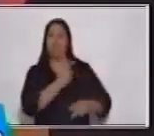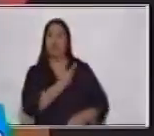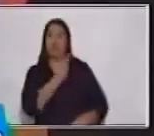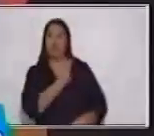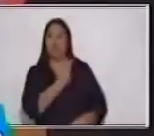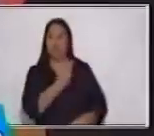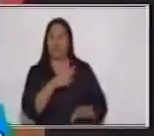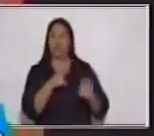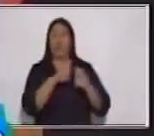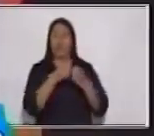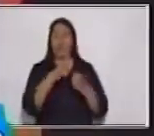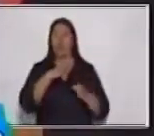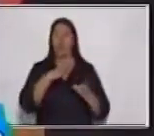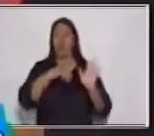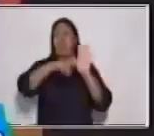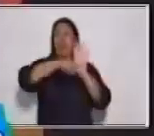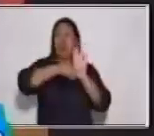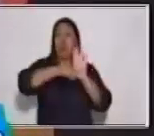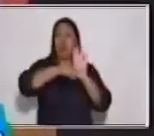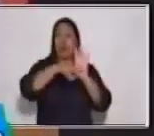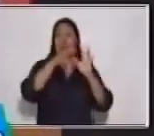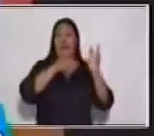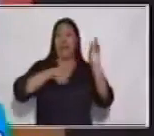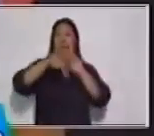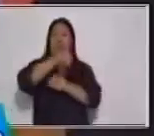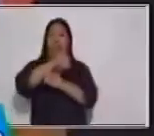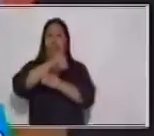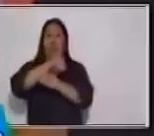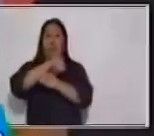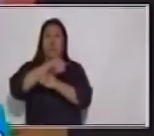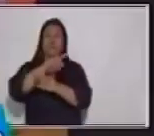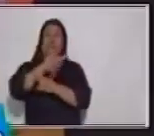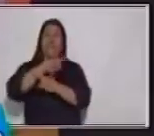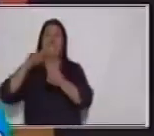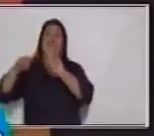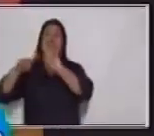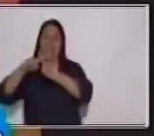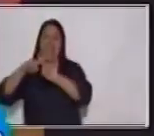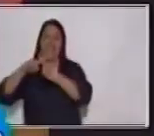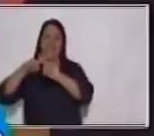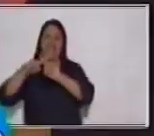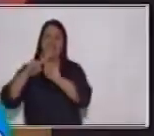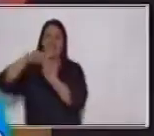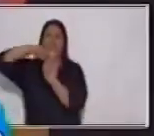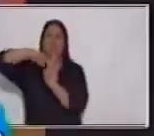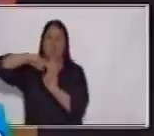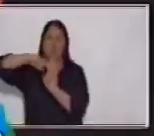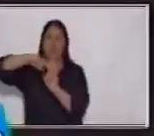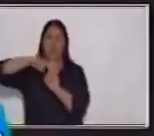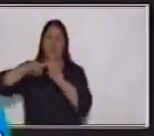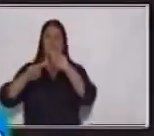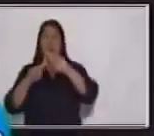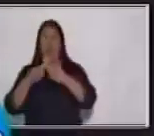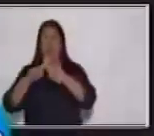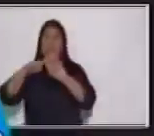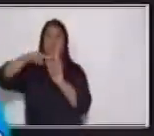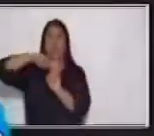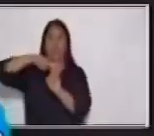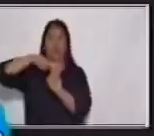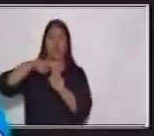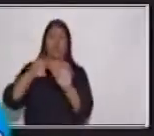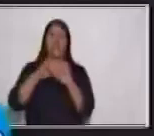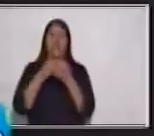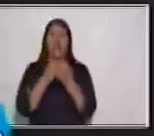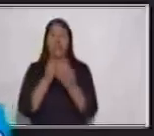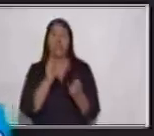lo cambiamos de lugar para que nos quede la X positiva y encontrar el valor. Entonces